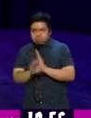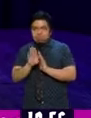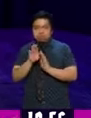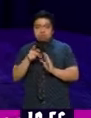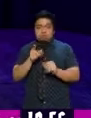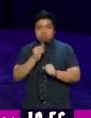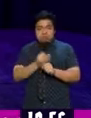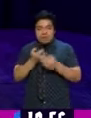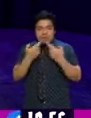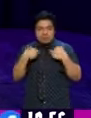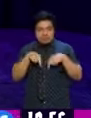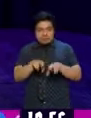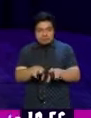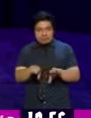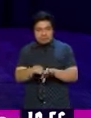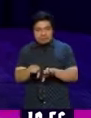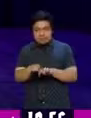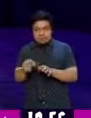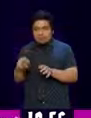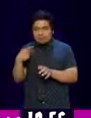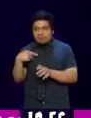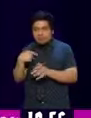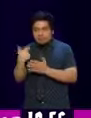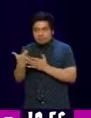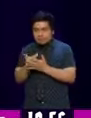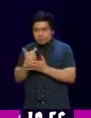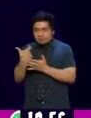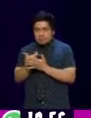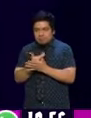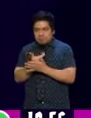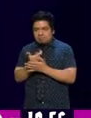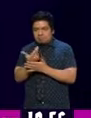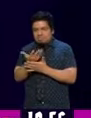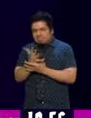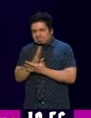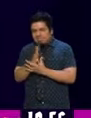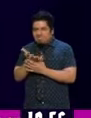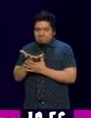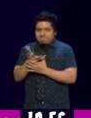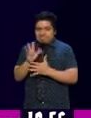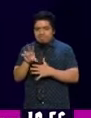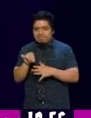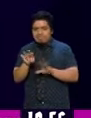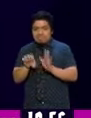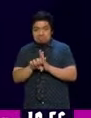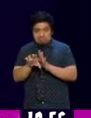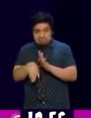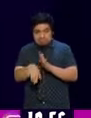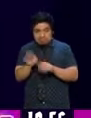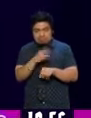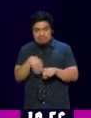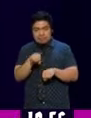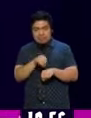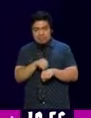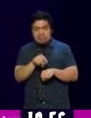ya no representa tanto la entrada del artista. Eso sí, a menos que ahora se suba a las